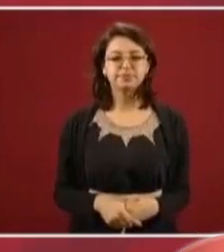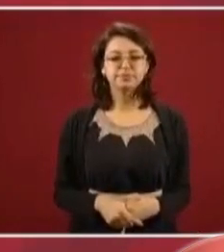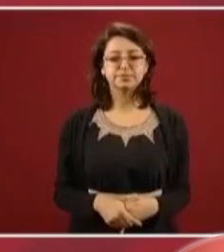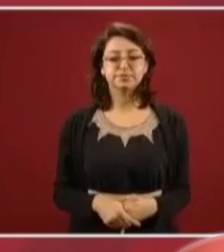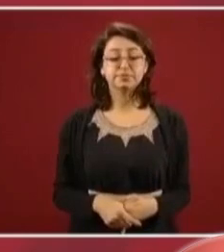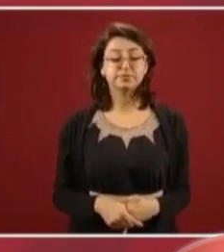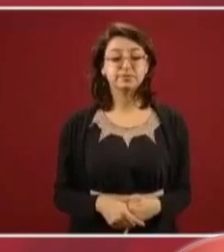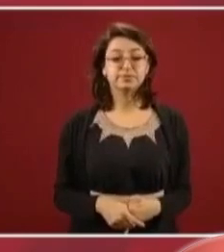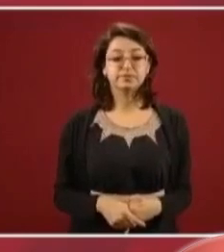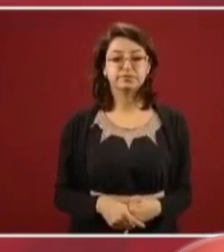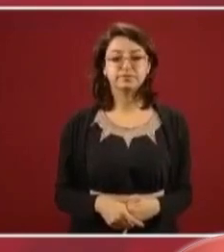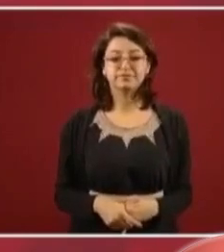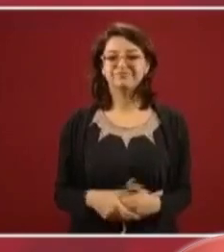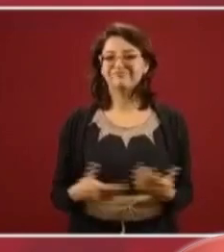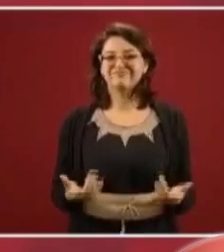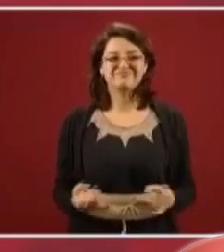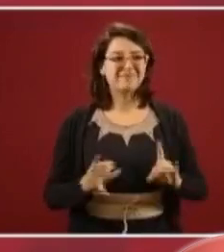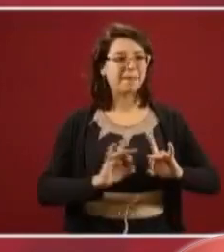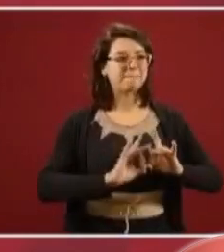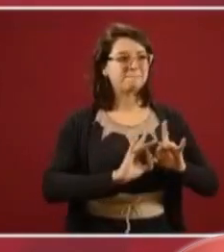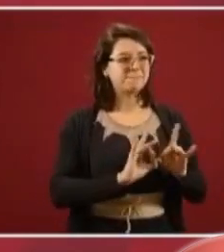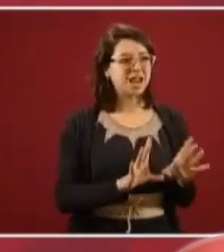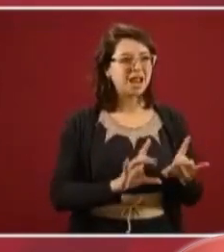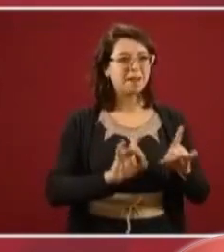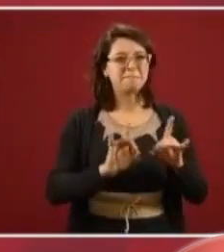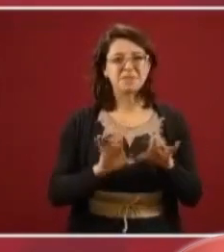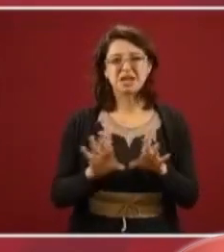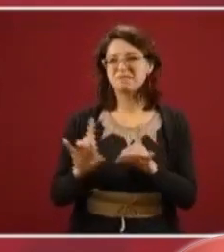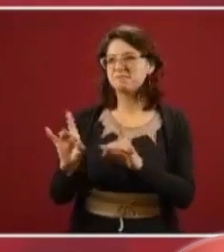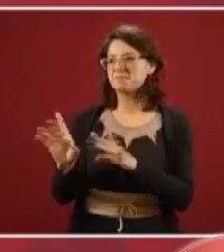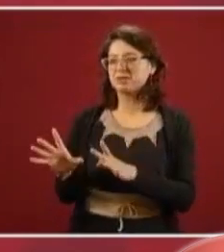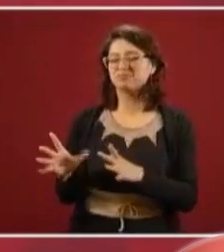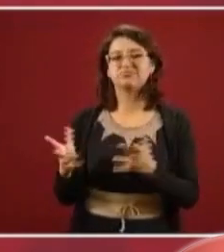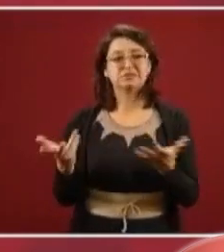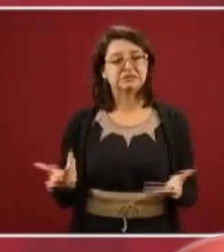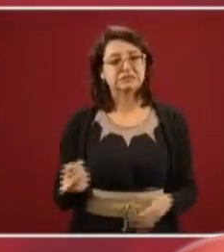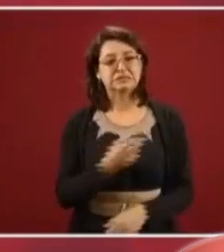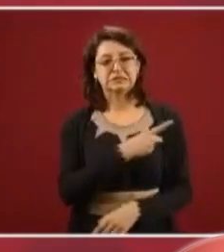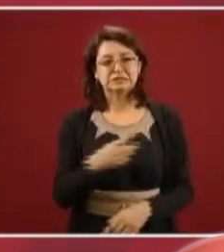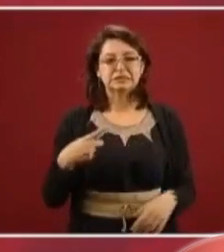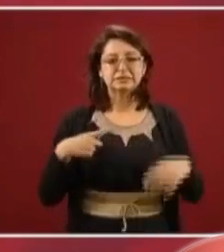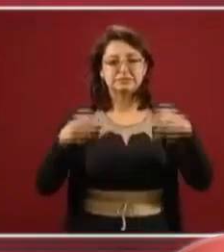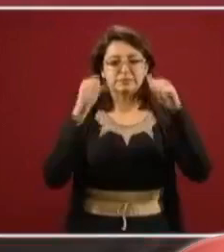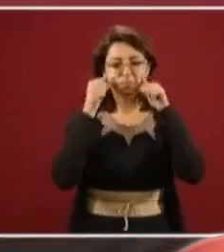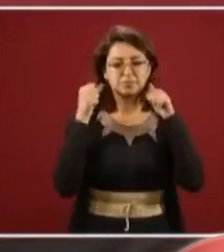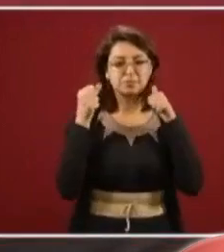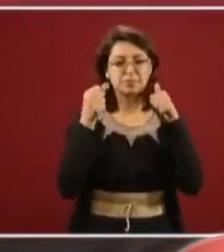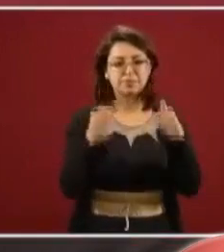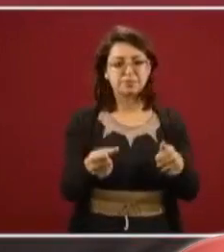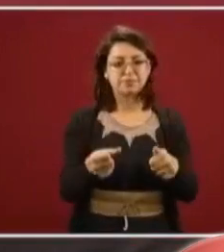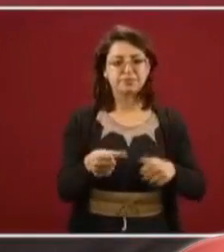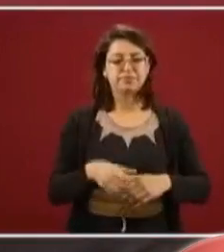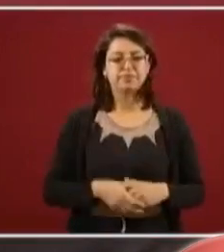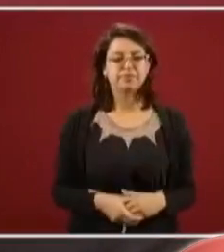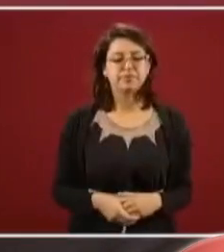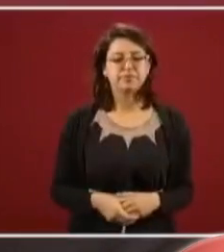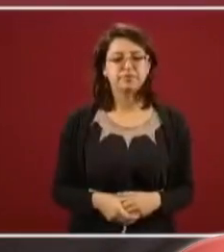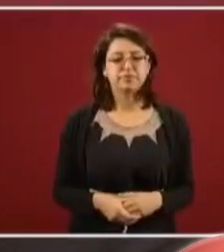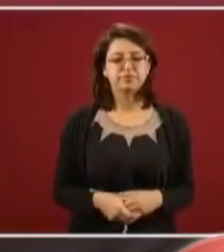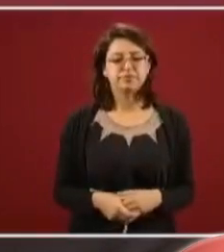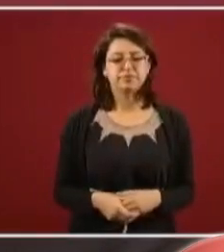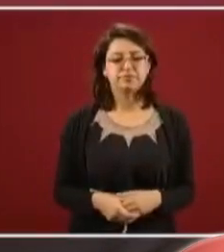muchas causas y hay que atenderlas. Se avanzó mucho